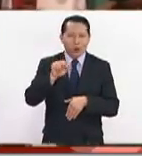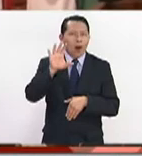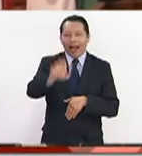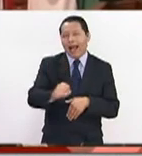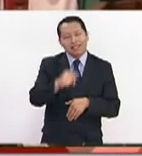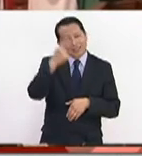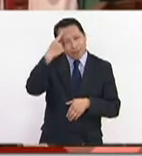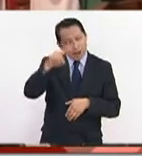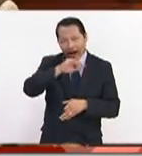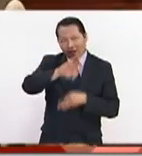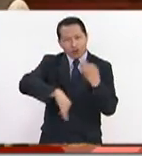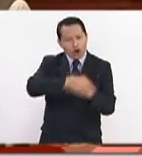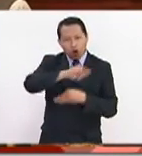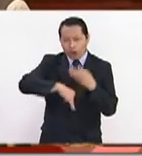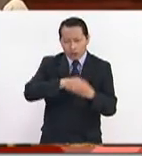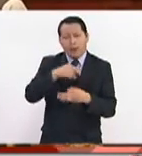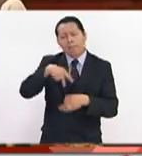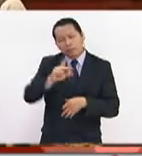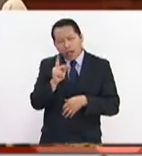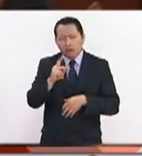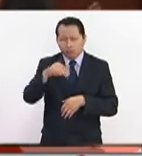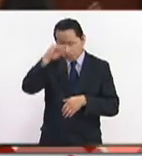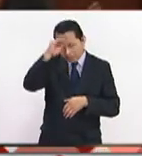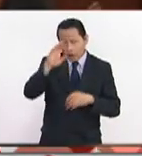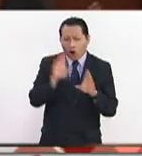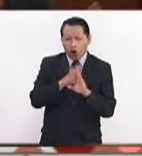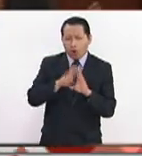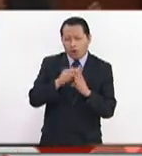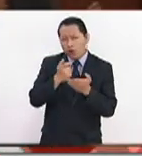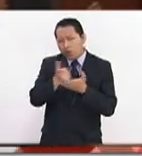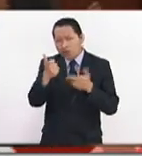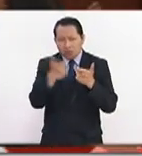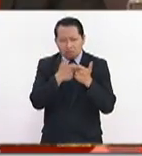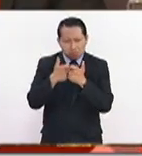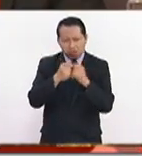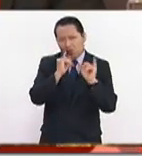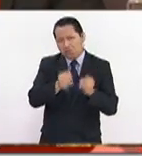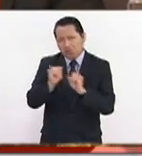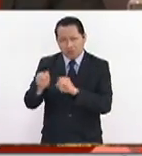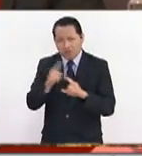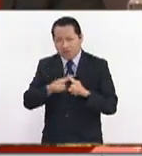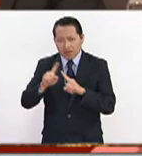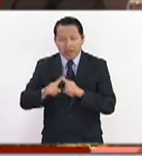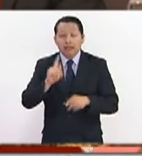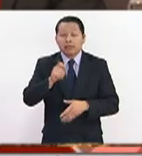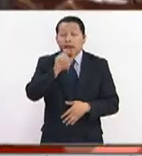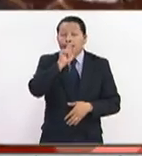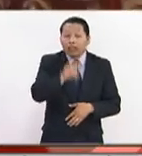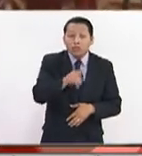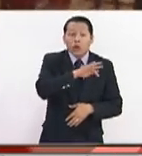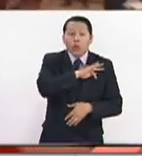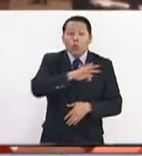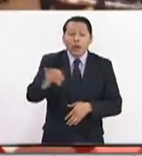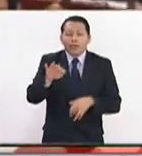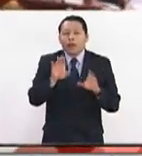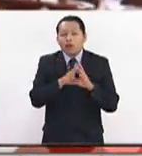todos, pero sí se les encontró forma de financiarse de manera individual, es decir, que ellos mismos pudieran financiar para que no les